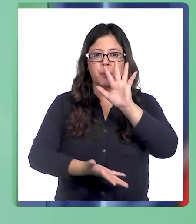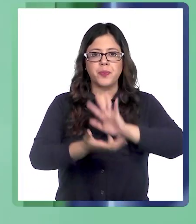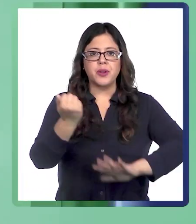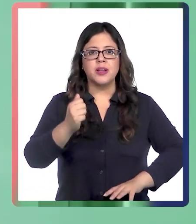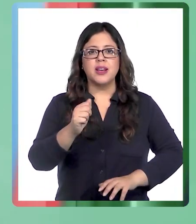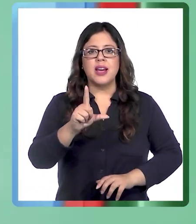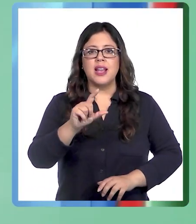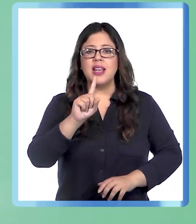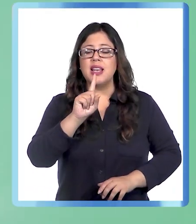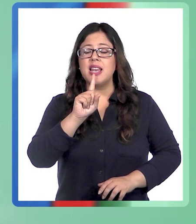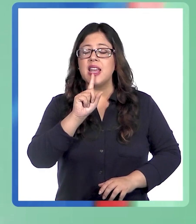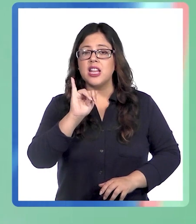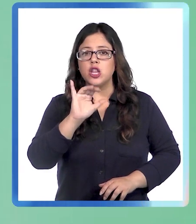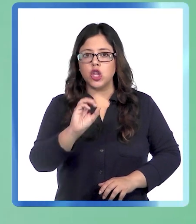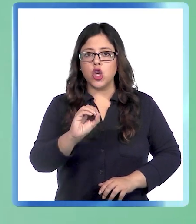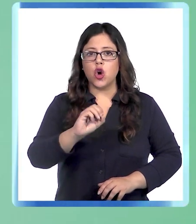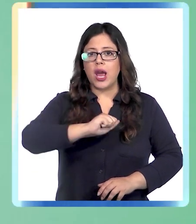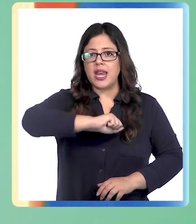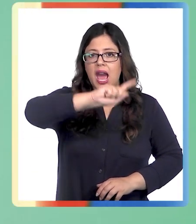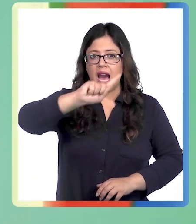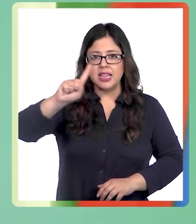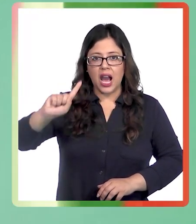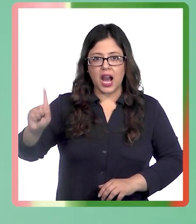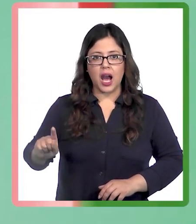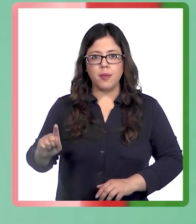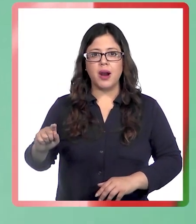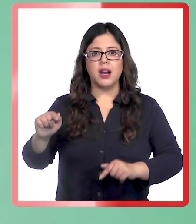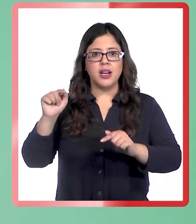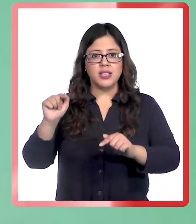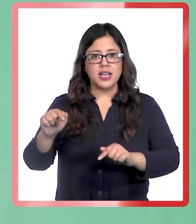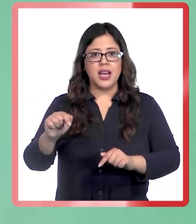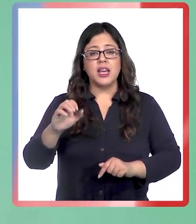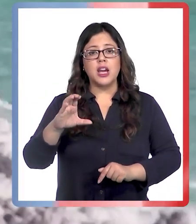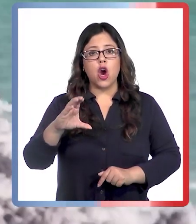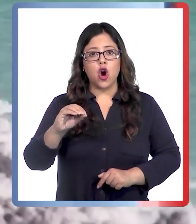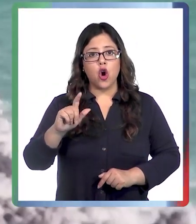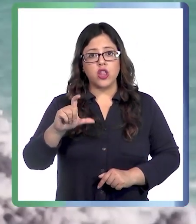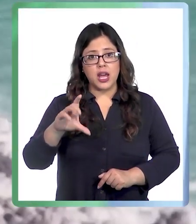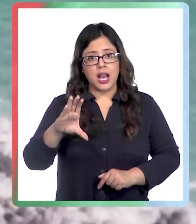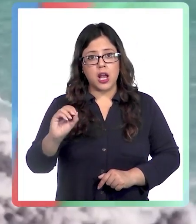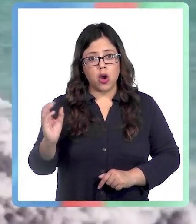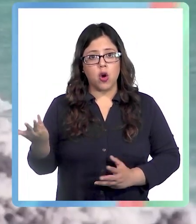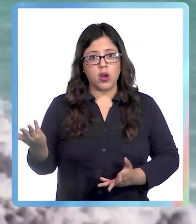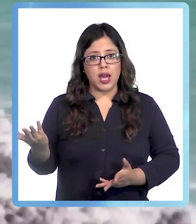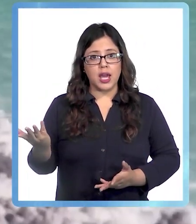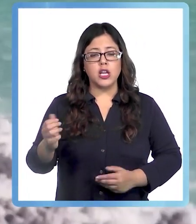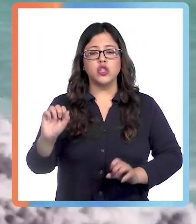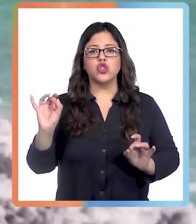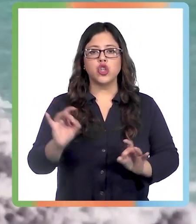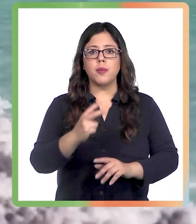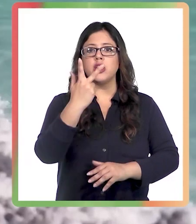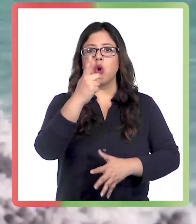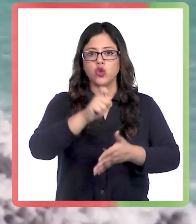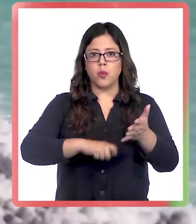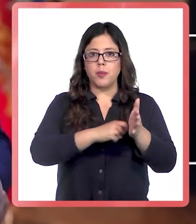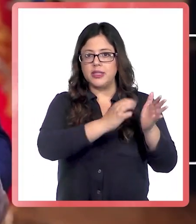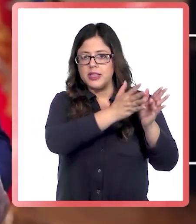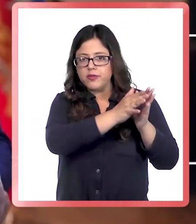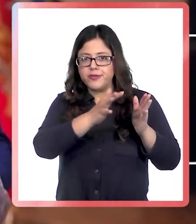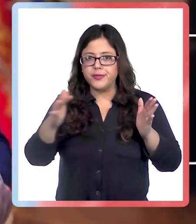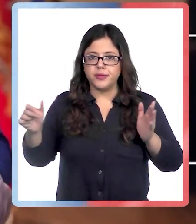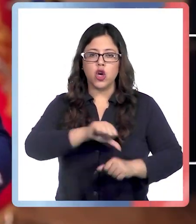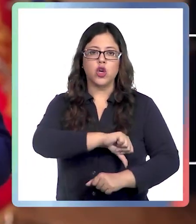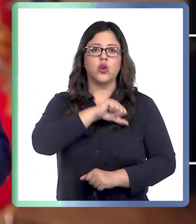la extracción del litio en el Salar de Atacama, misión encomendada a Corfo y Codelco, en tan solo 8 meses.